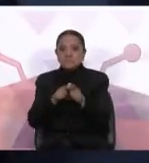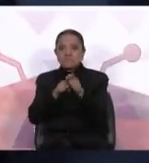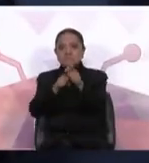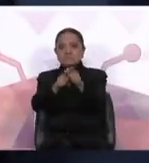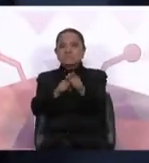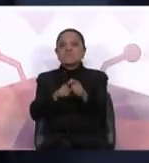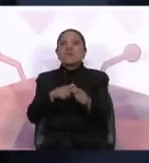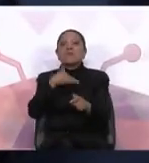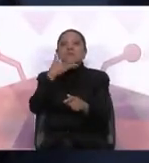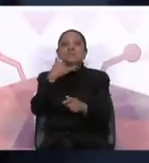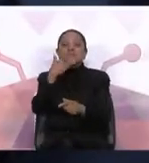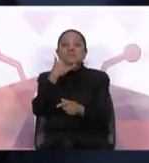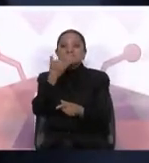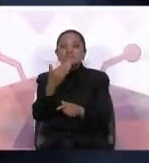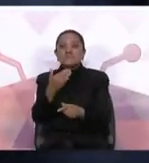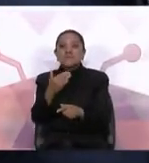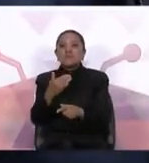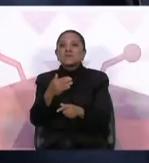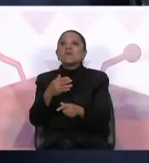urbanos